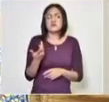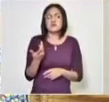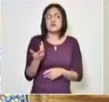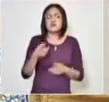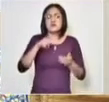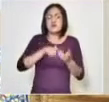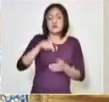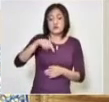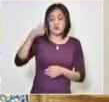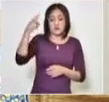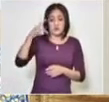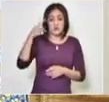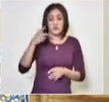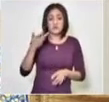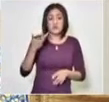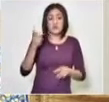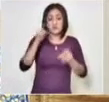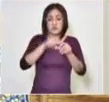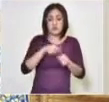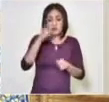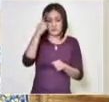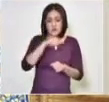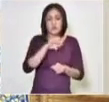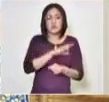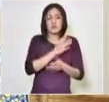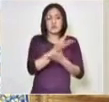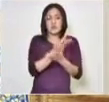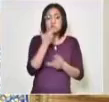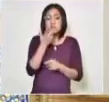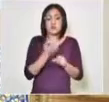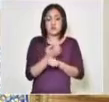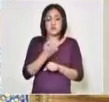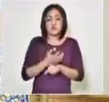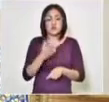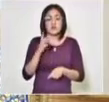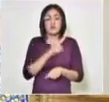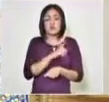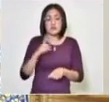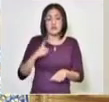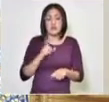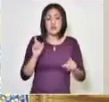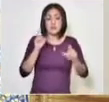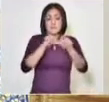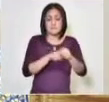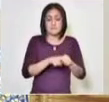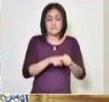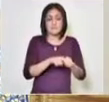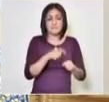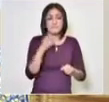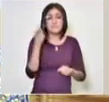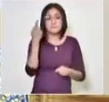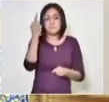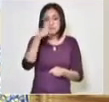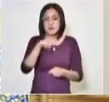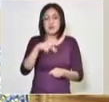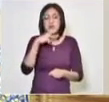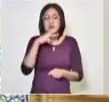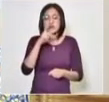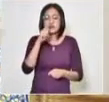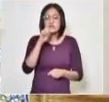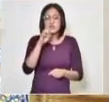en el que Puebla no está incluido dentro de 8 estados más que deben ser parte de su inclusión en el